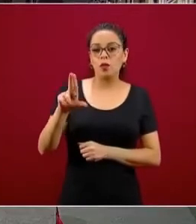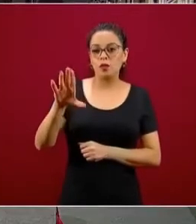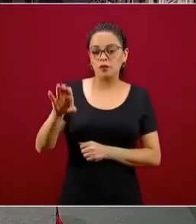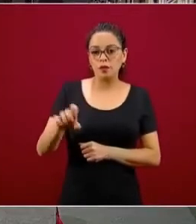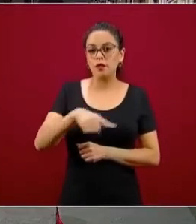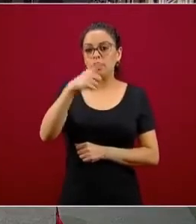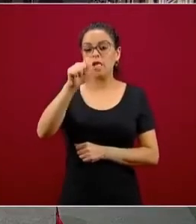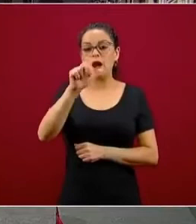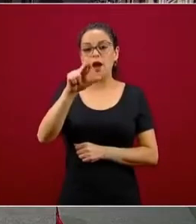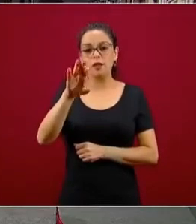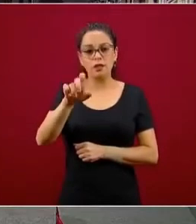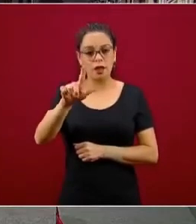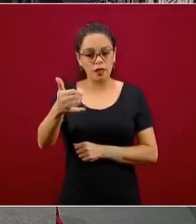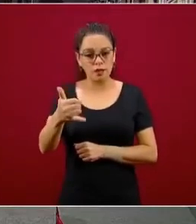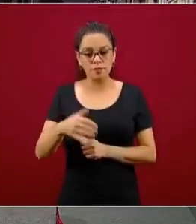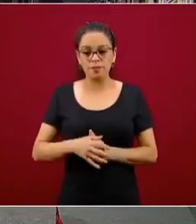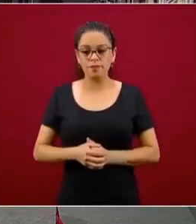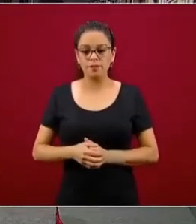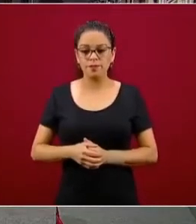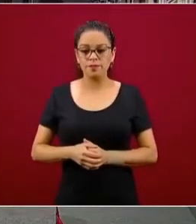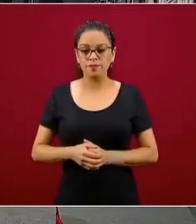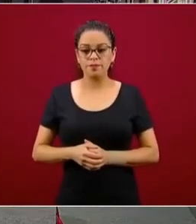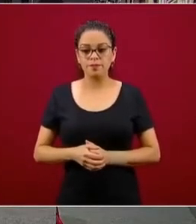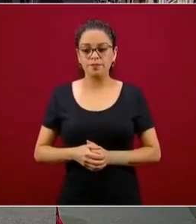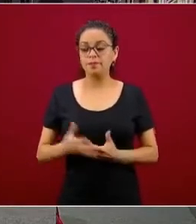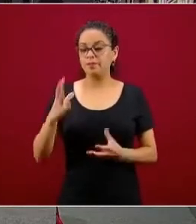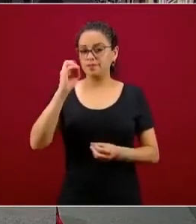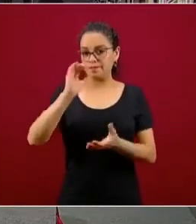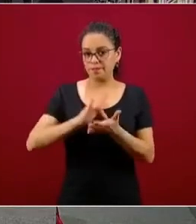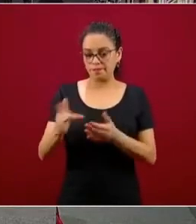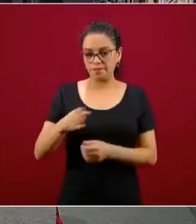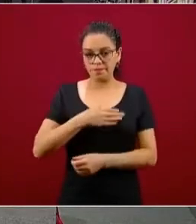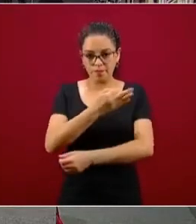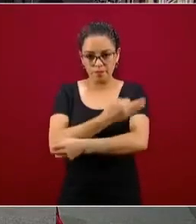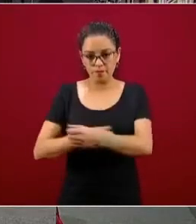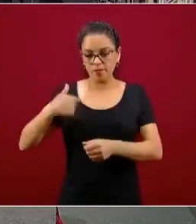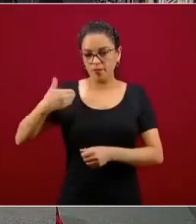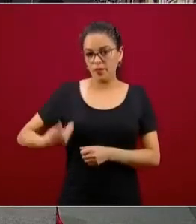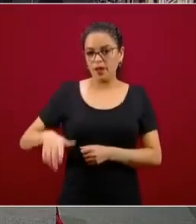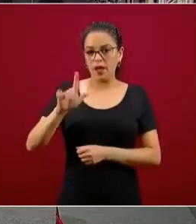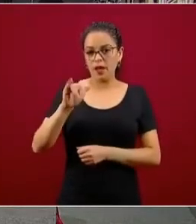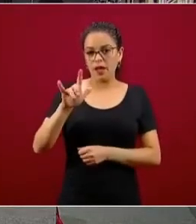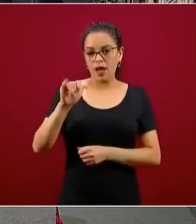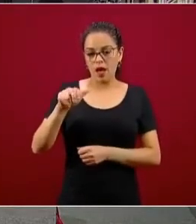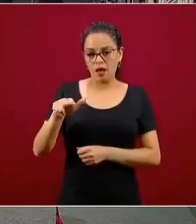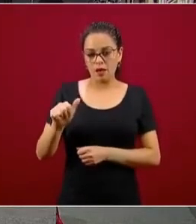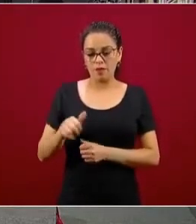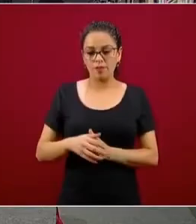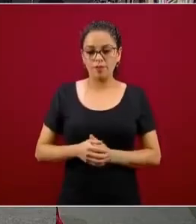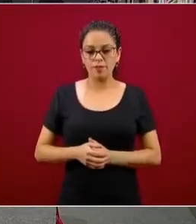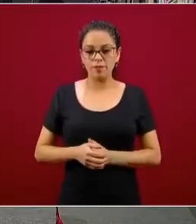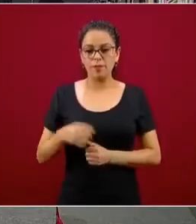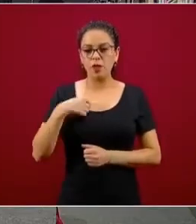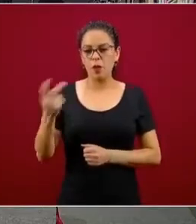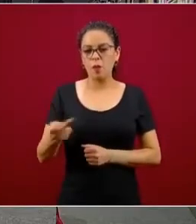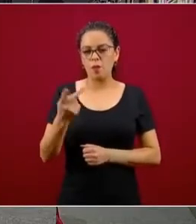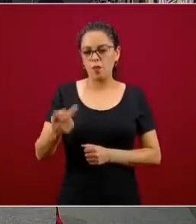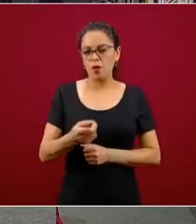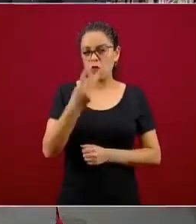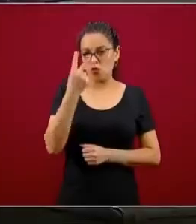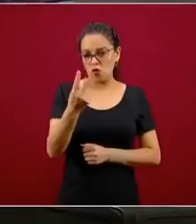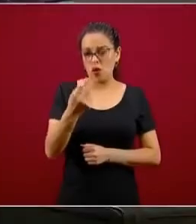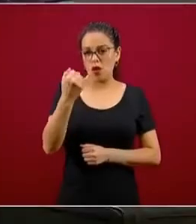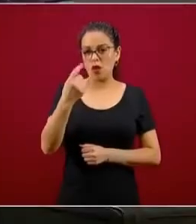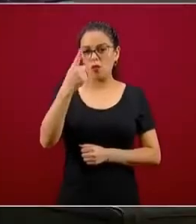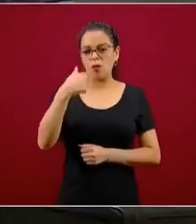Araceli, y seguimos con usted. Gracias. Buenas tardes, Liliana Noble de Pulso Saludable. Tengo dos preguntas y una petición, si me lo